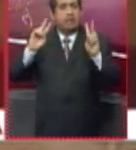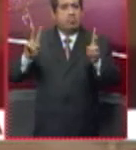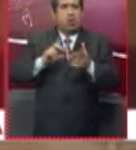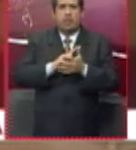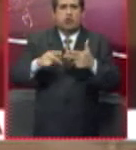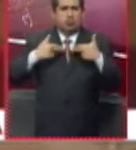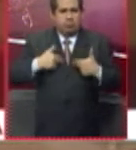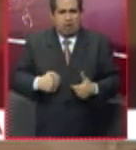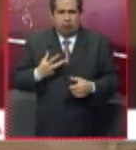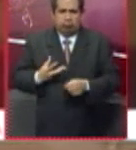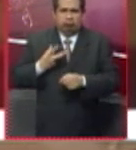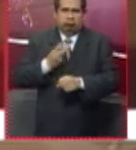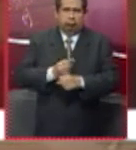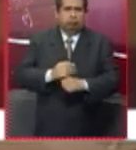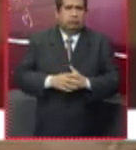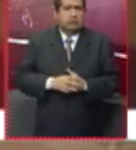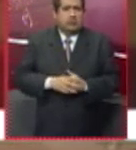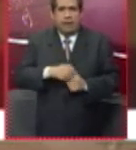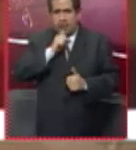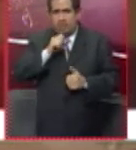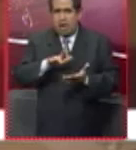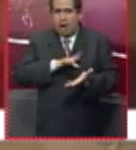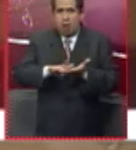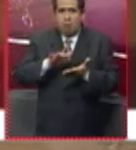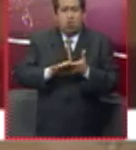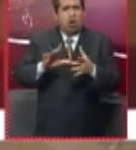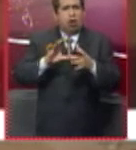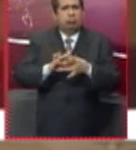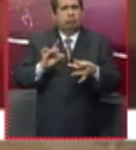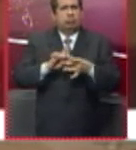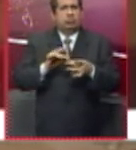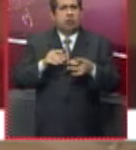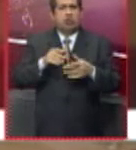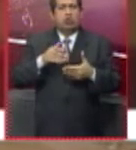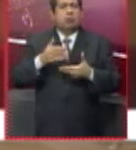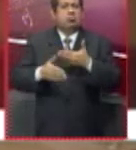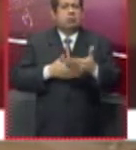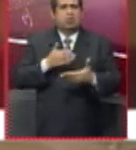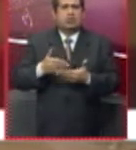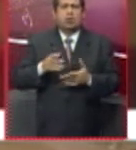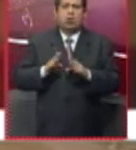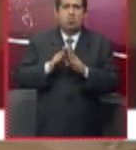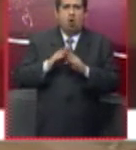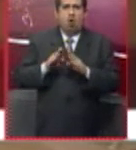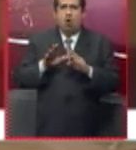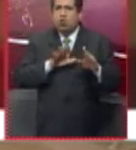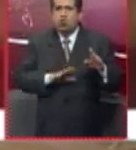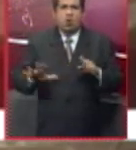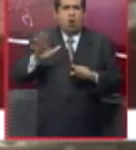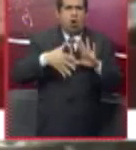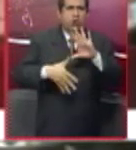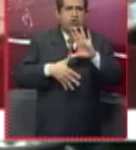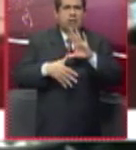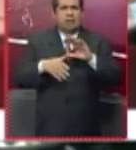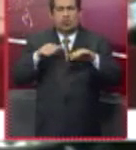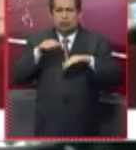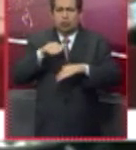de derechos humanos, apoyar también en la dimensión continental